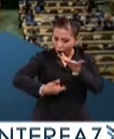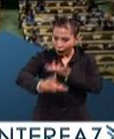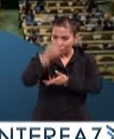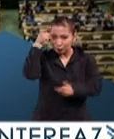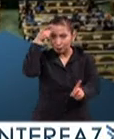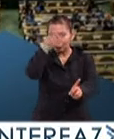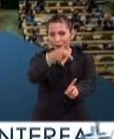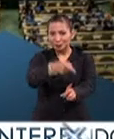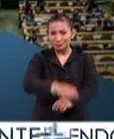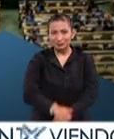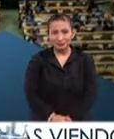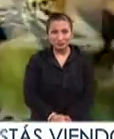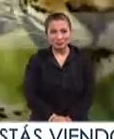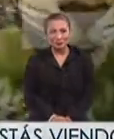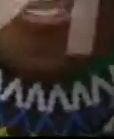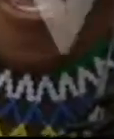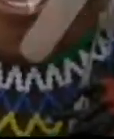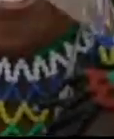nobles propósitos.